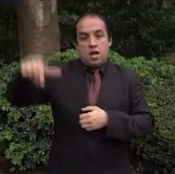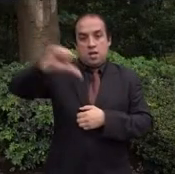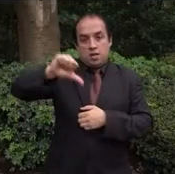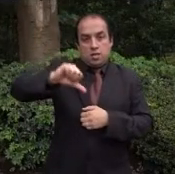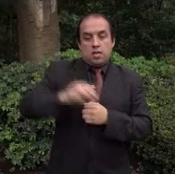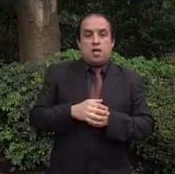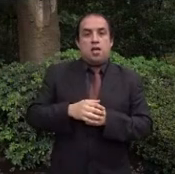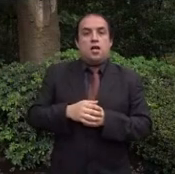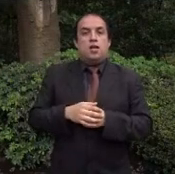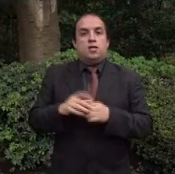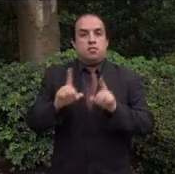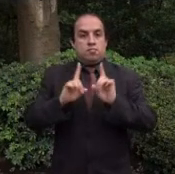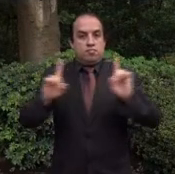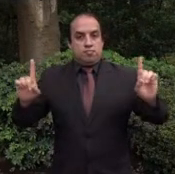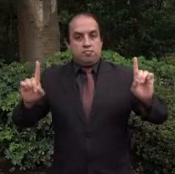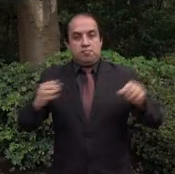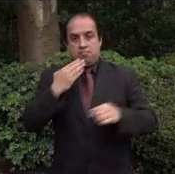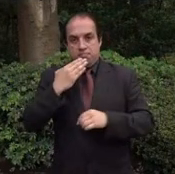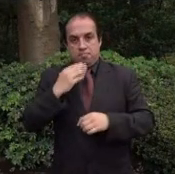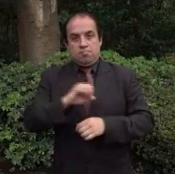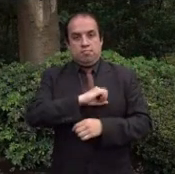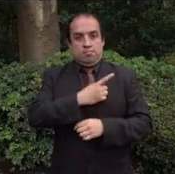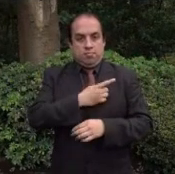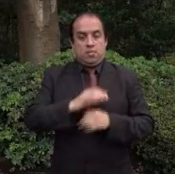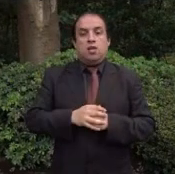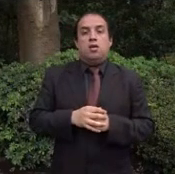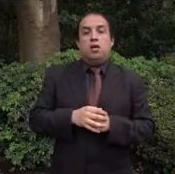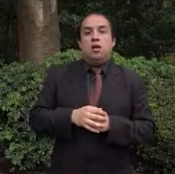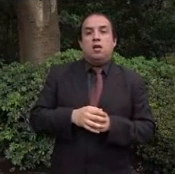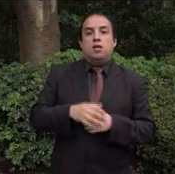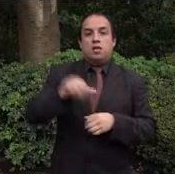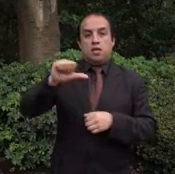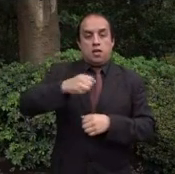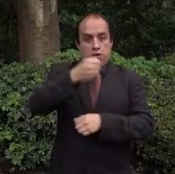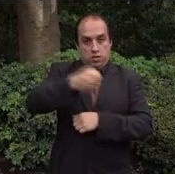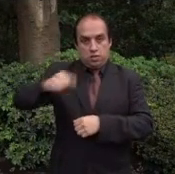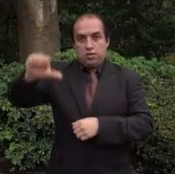sana distancia y los saludo desde acá a todos los directores de los museos